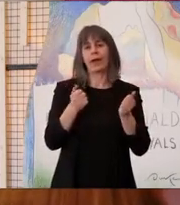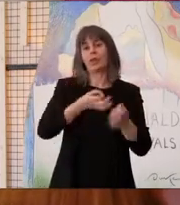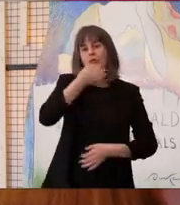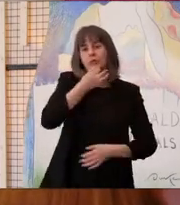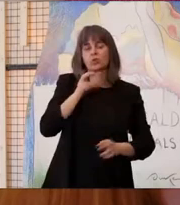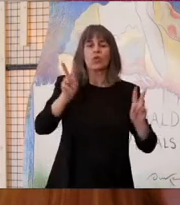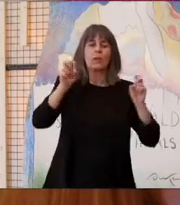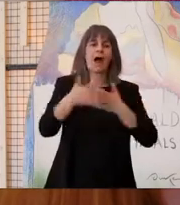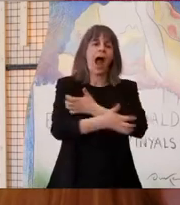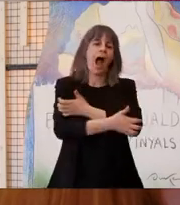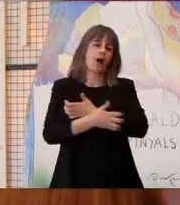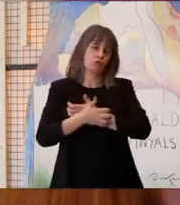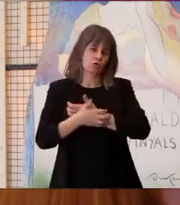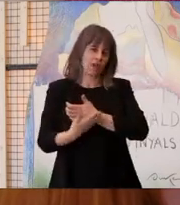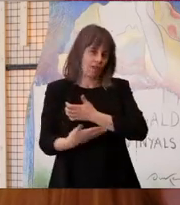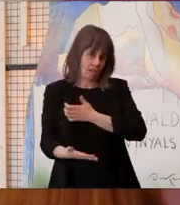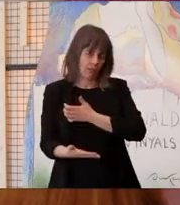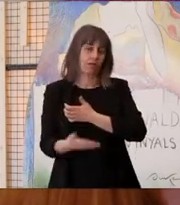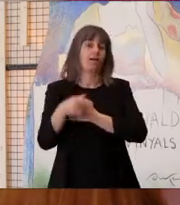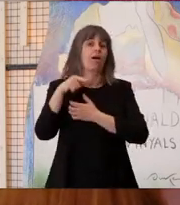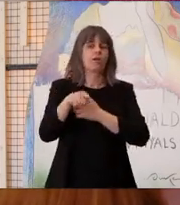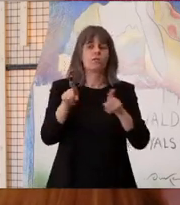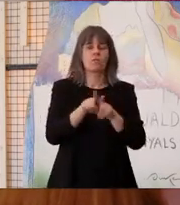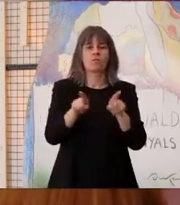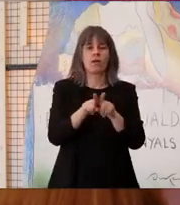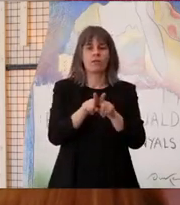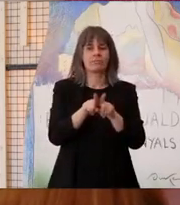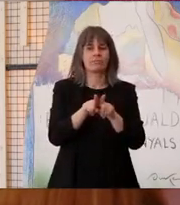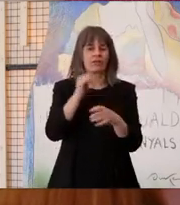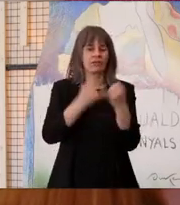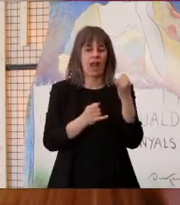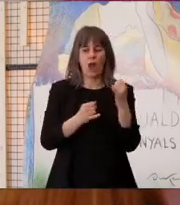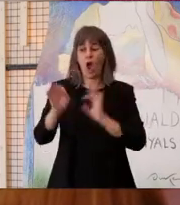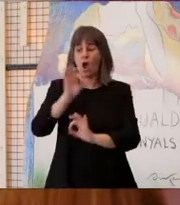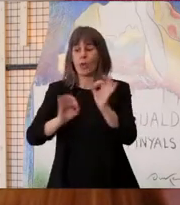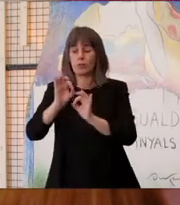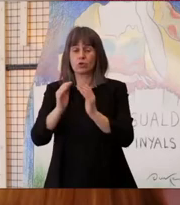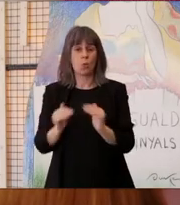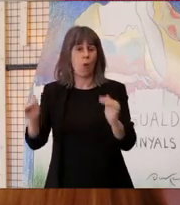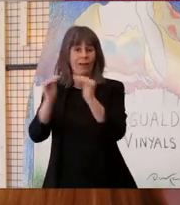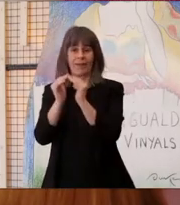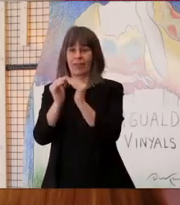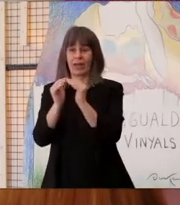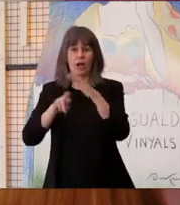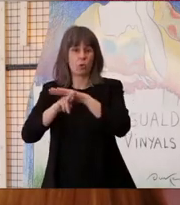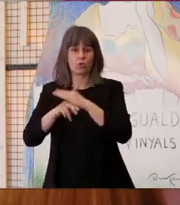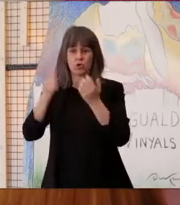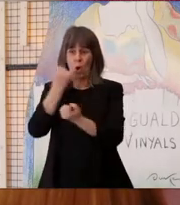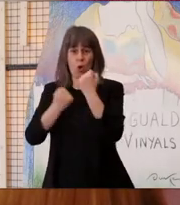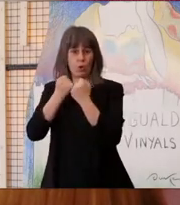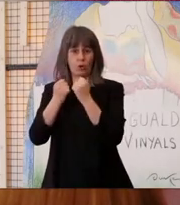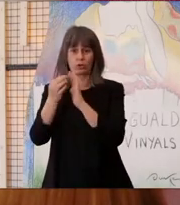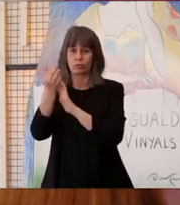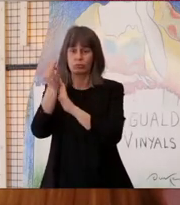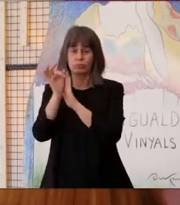casi nada los organismos de igualdad en casi nada me refiero a recursos económicos y también